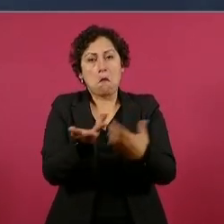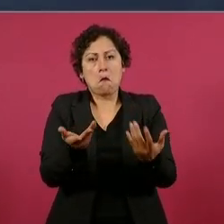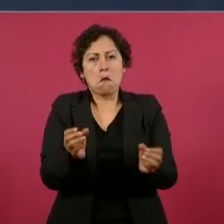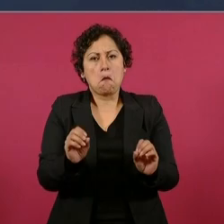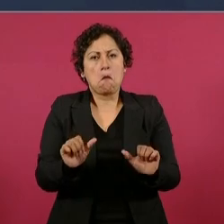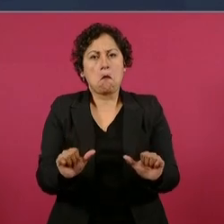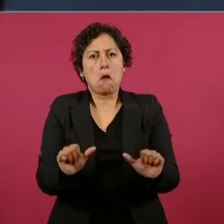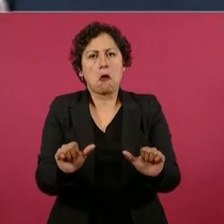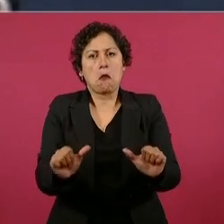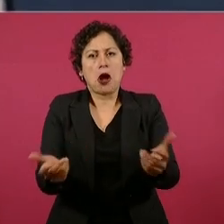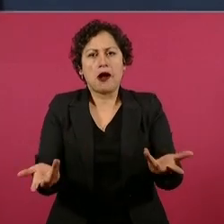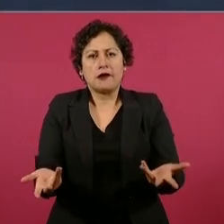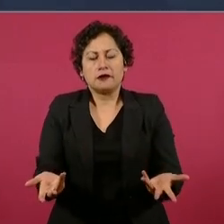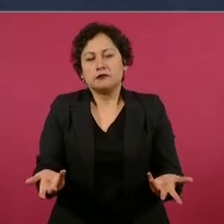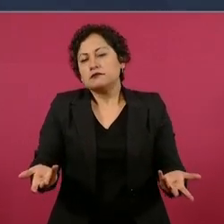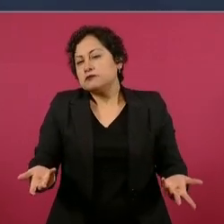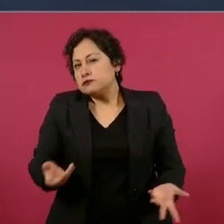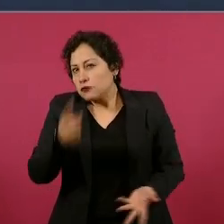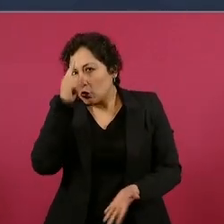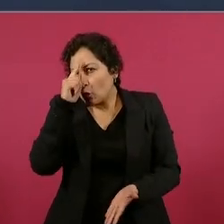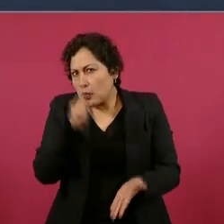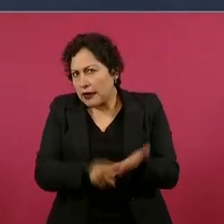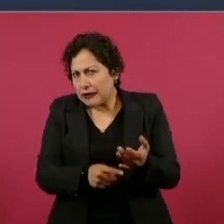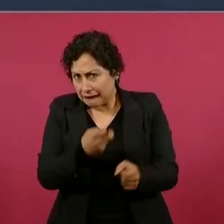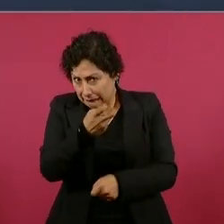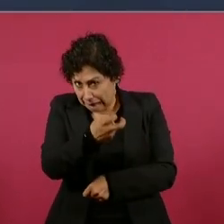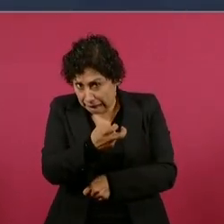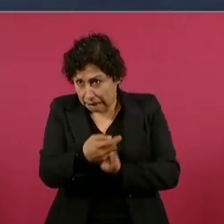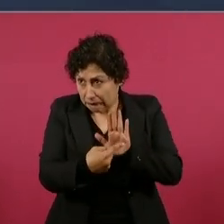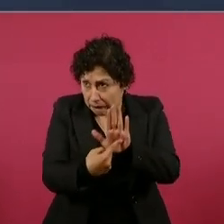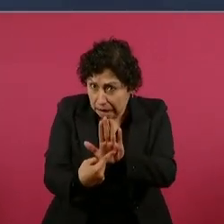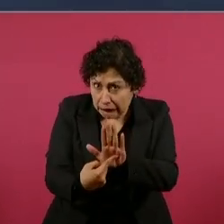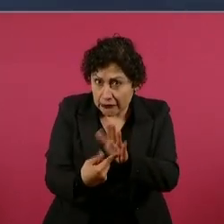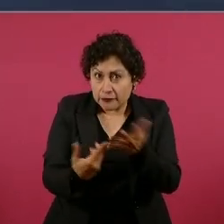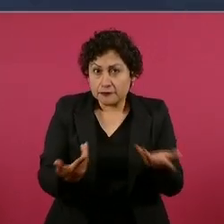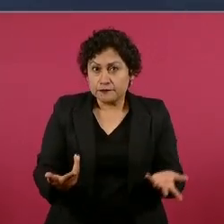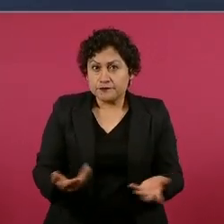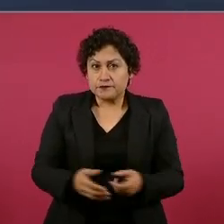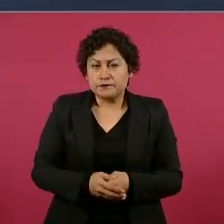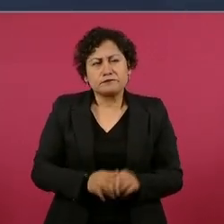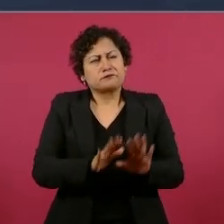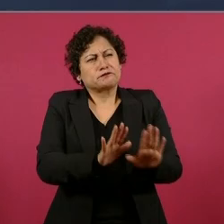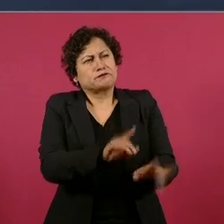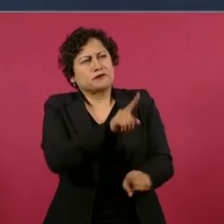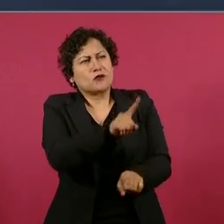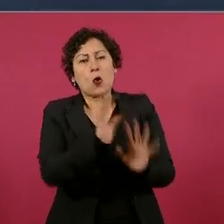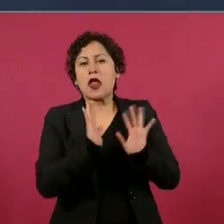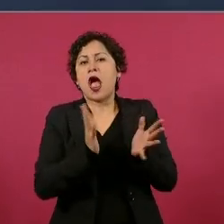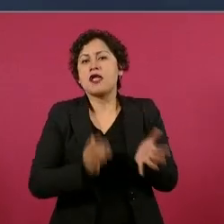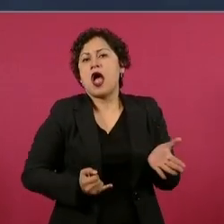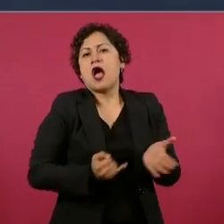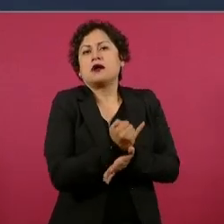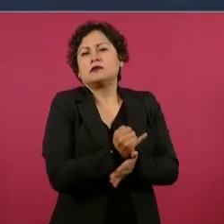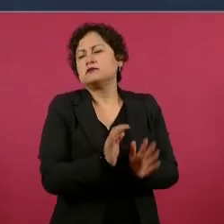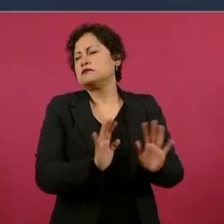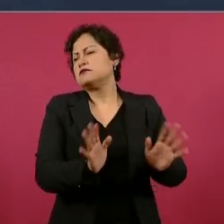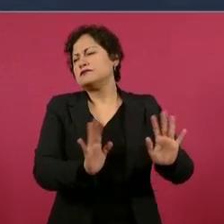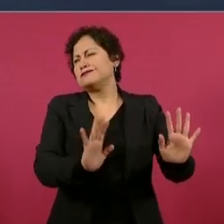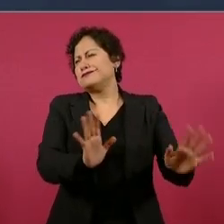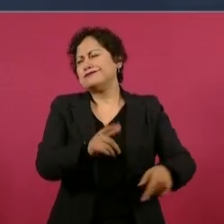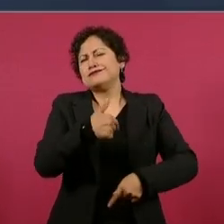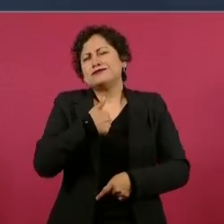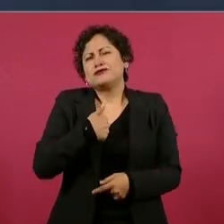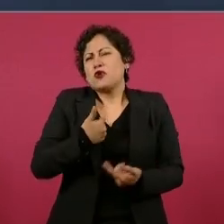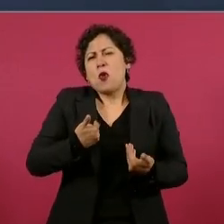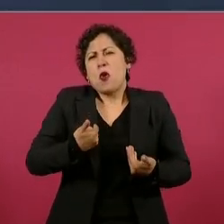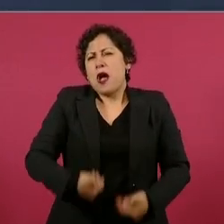Imagínate qué mensaje se va a dar. Entonces, no nos adelantemos, Ciro. Bueno, vamos a esperar. Yo estoy acostumbrado. Vamos a seguir. Estoy acostumbrado a luchar y